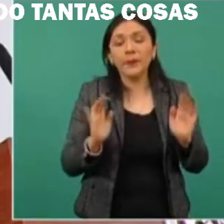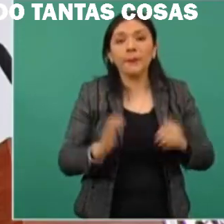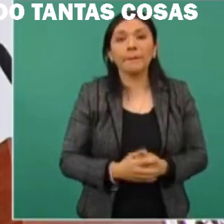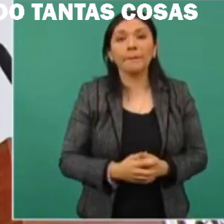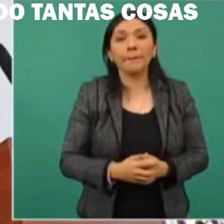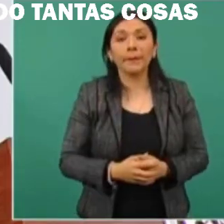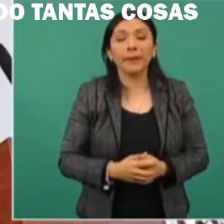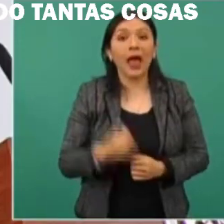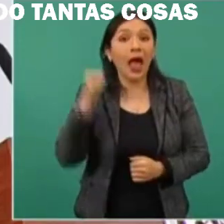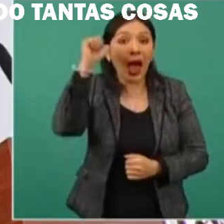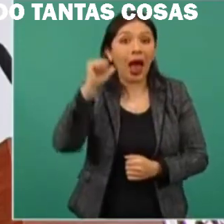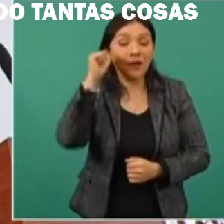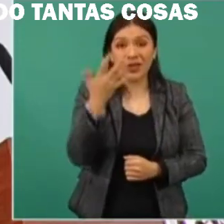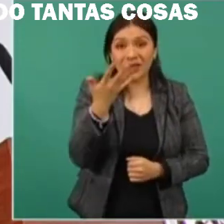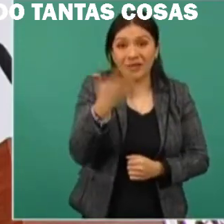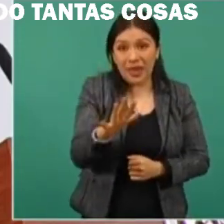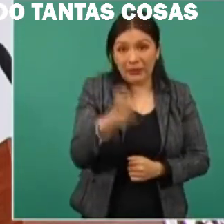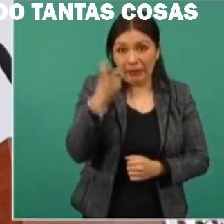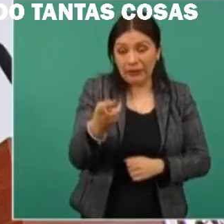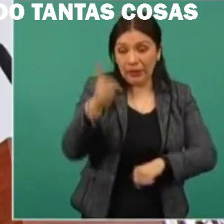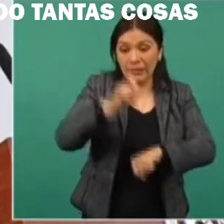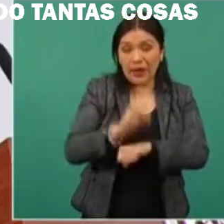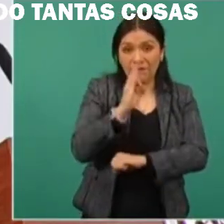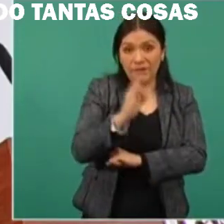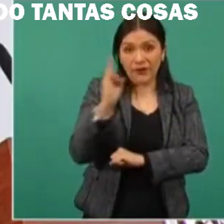10 de abril.